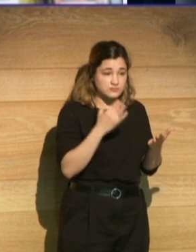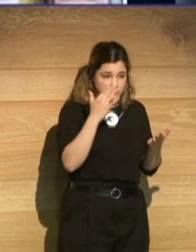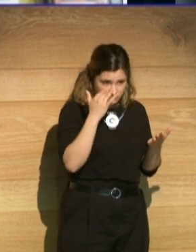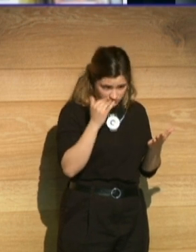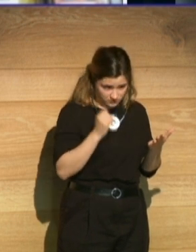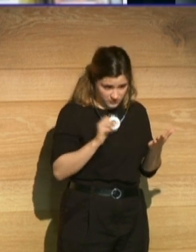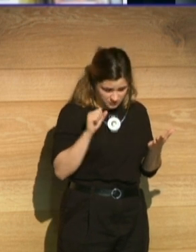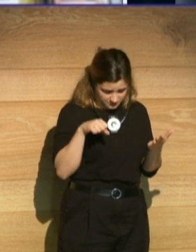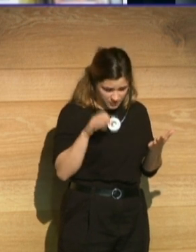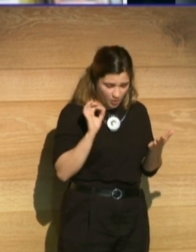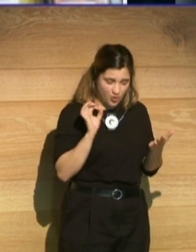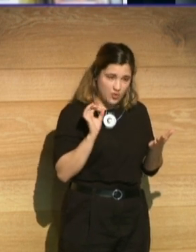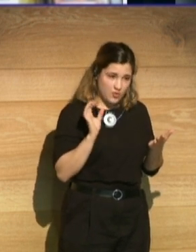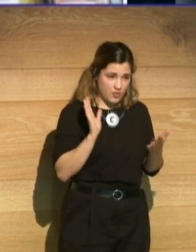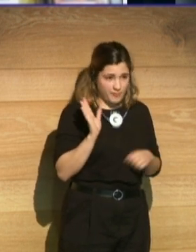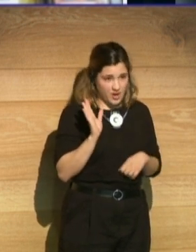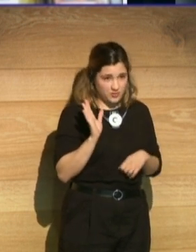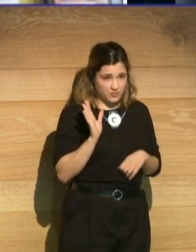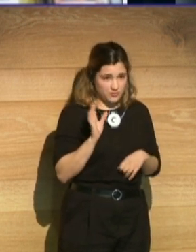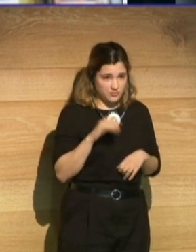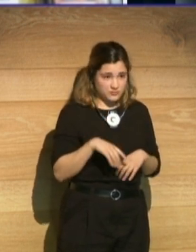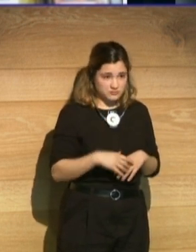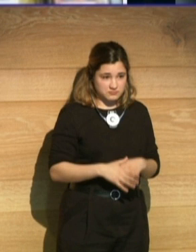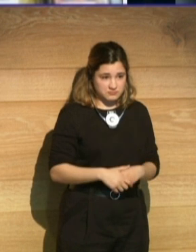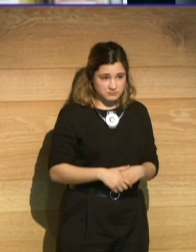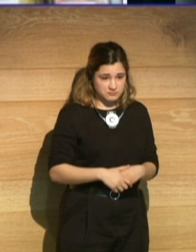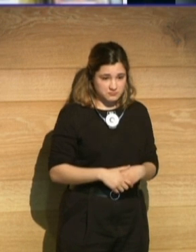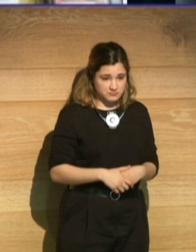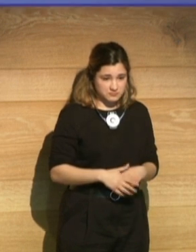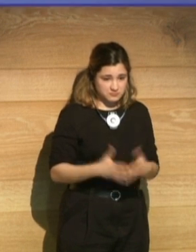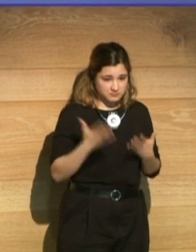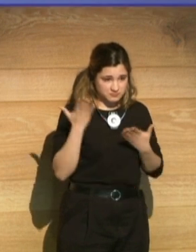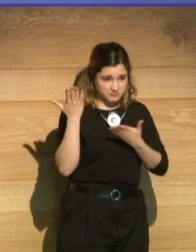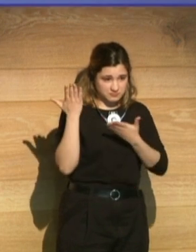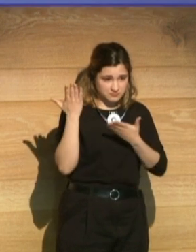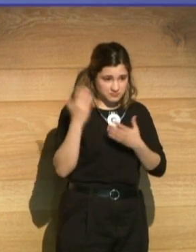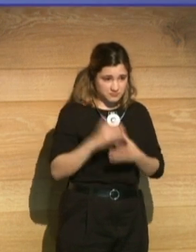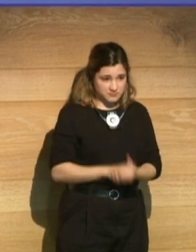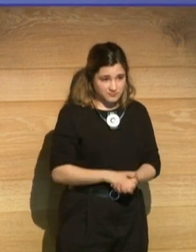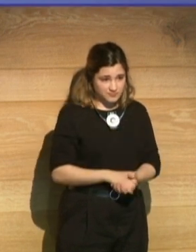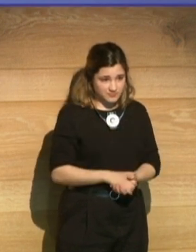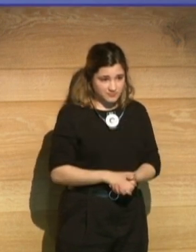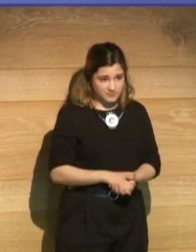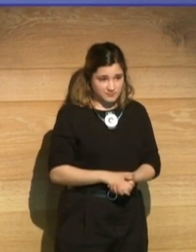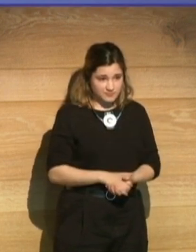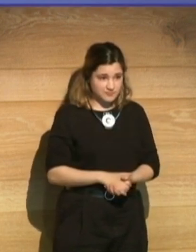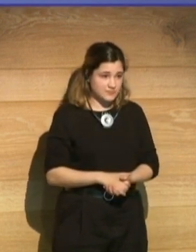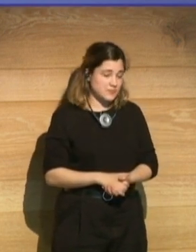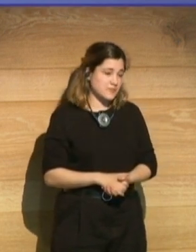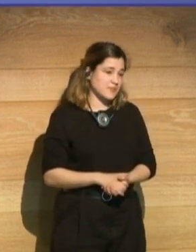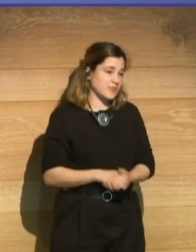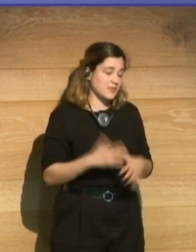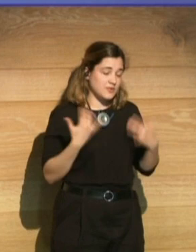cabizbajo o con la mano vibrante de admiración. Es tremendo poder revivir o ponerse en la piel de aquel